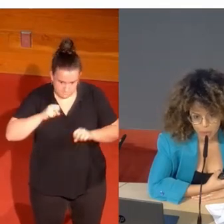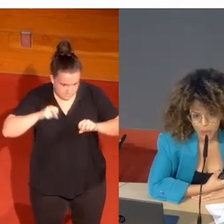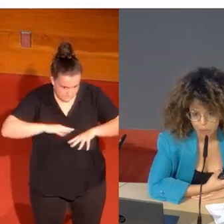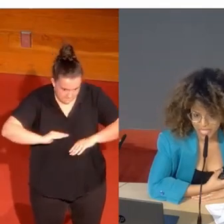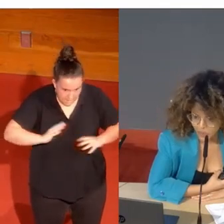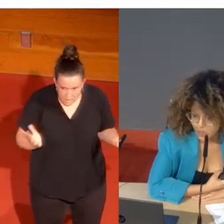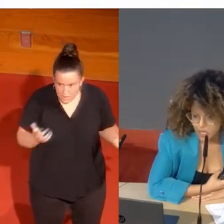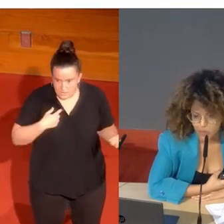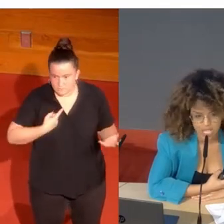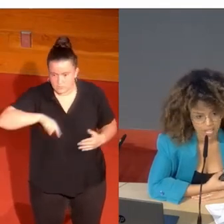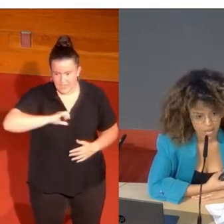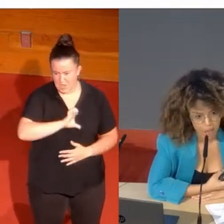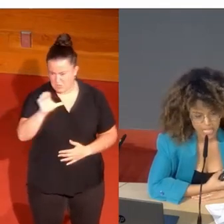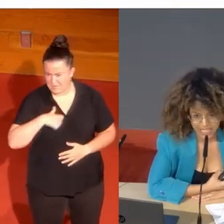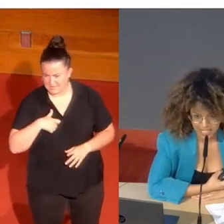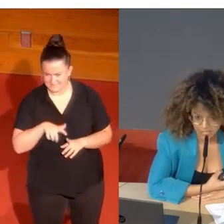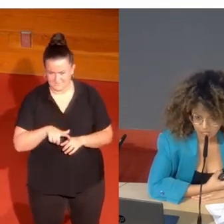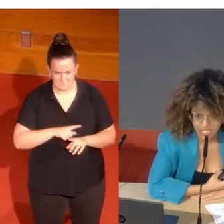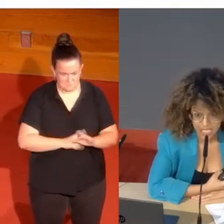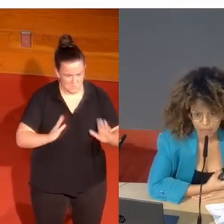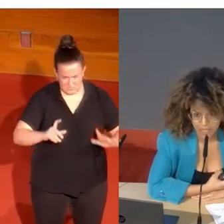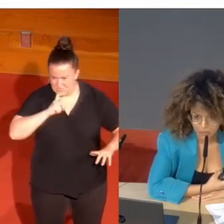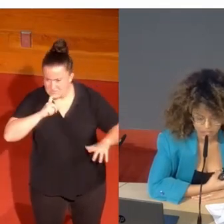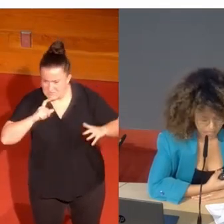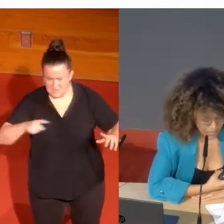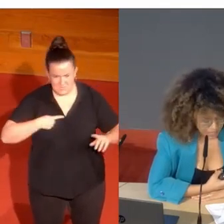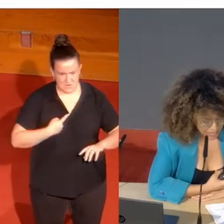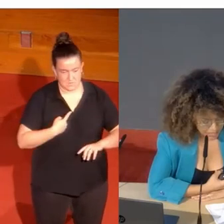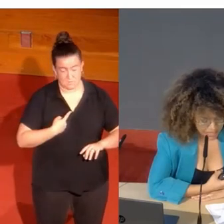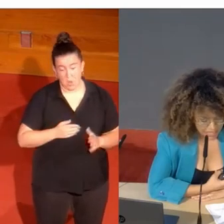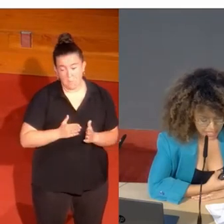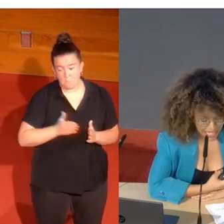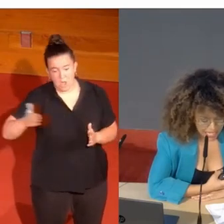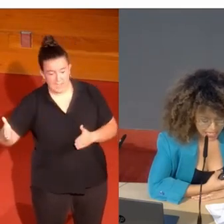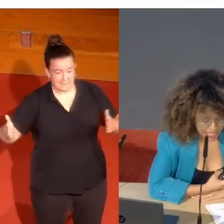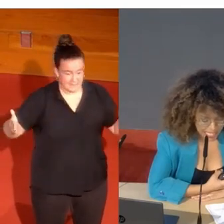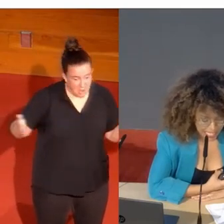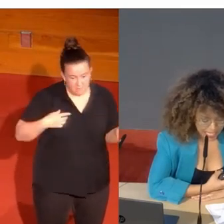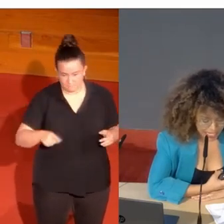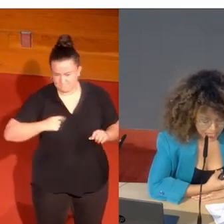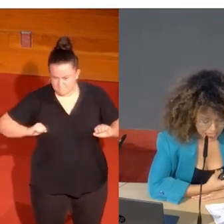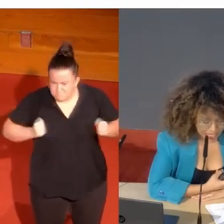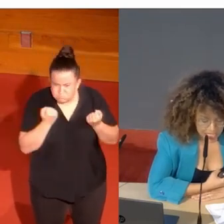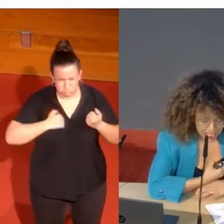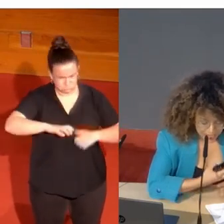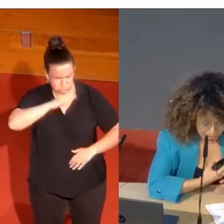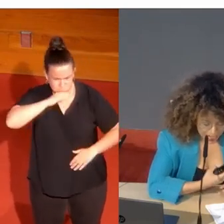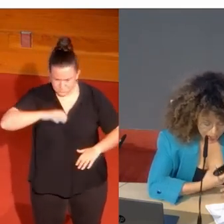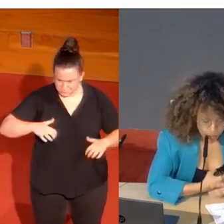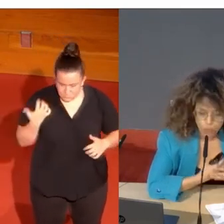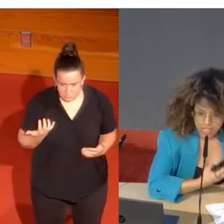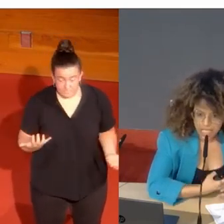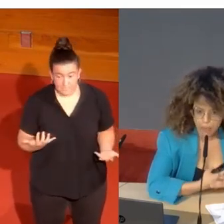tiempos complejos de mucha polarización crispación y y la y la